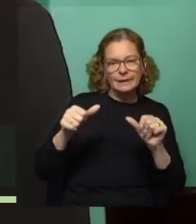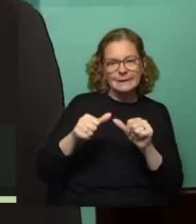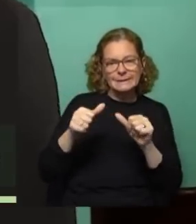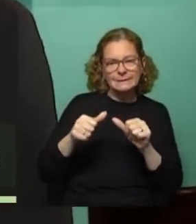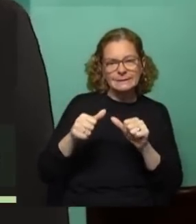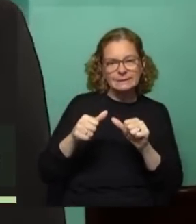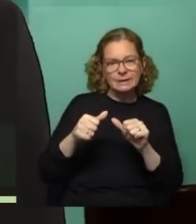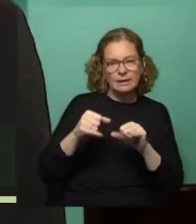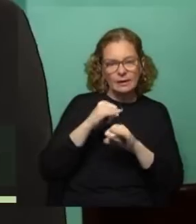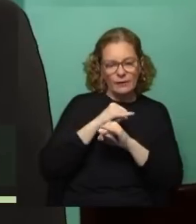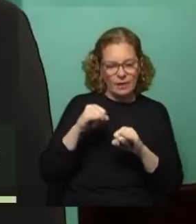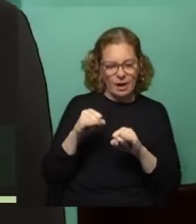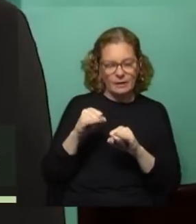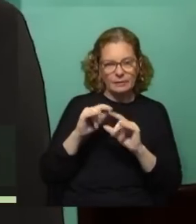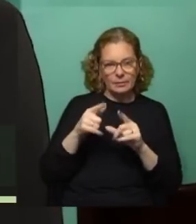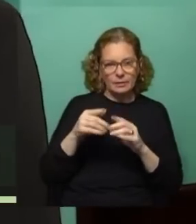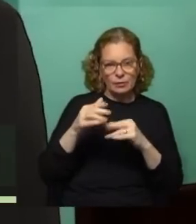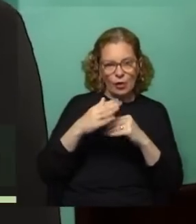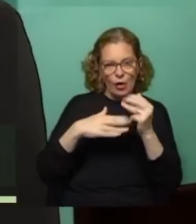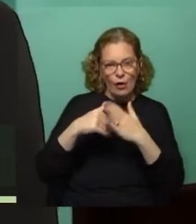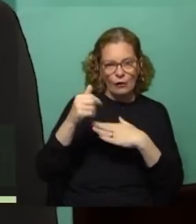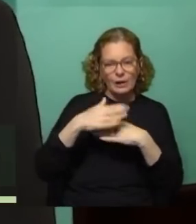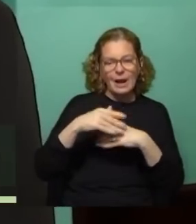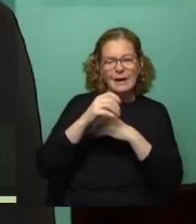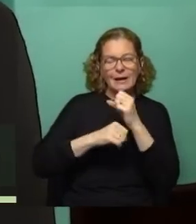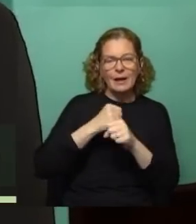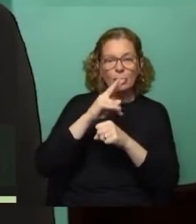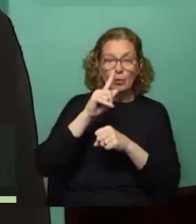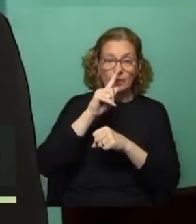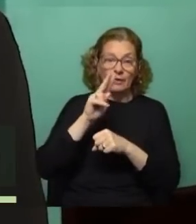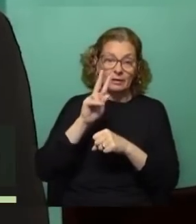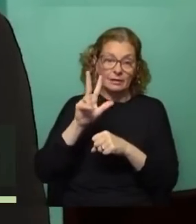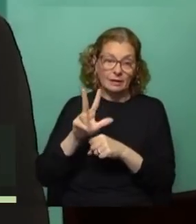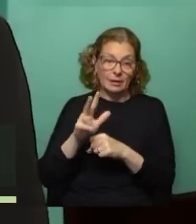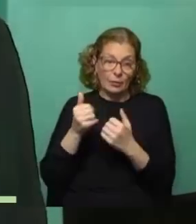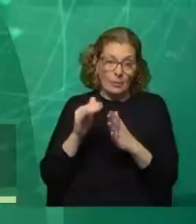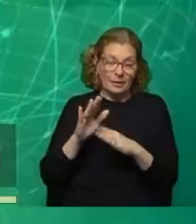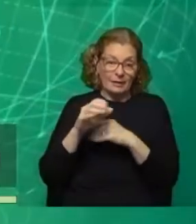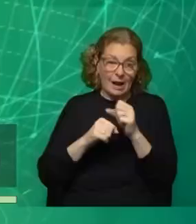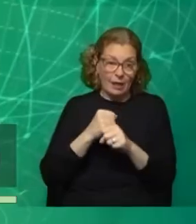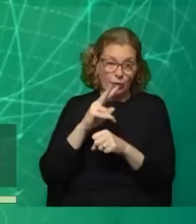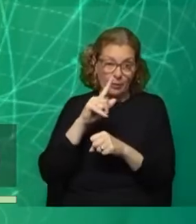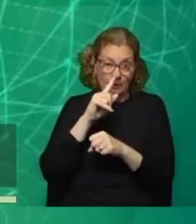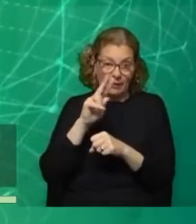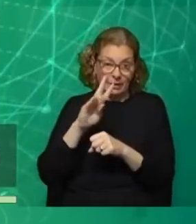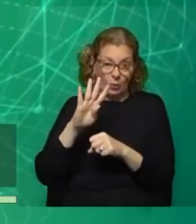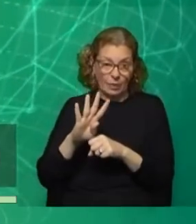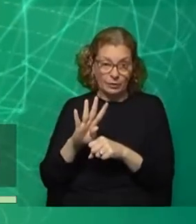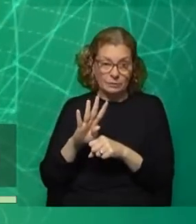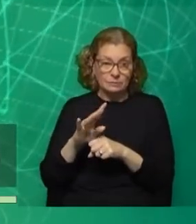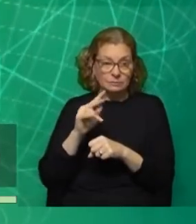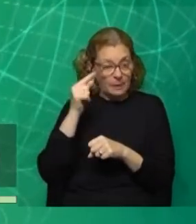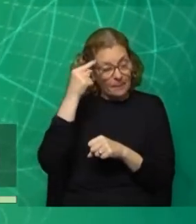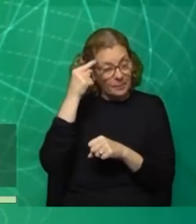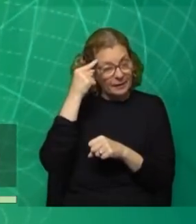la concreción tener una obra durante 2023 inaugurarlo a comienzos del año 24 que apuesta